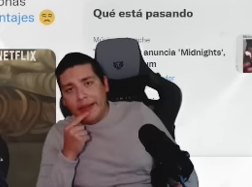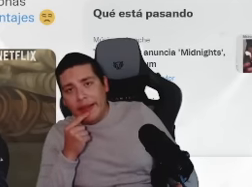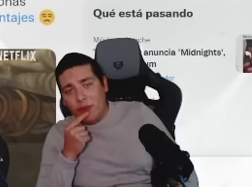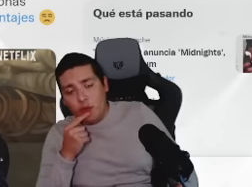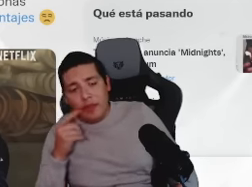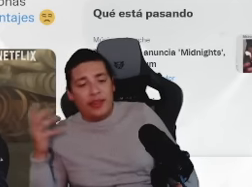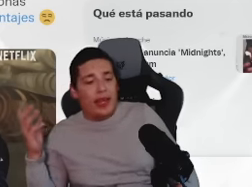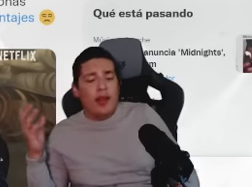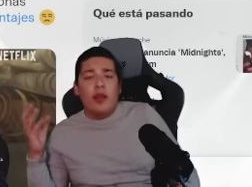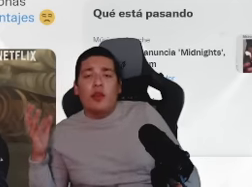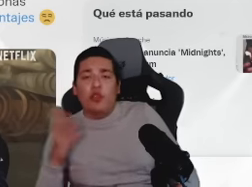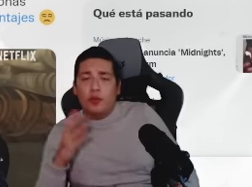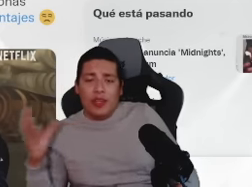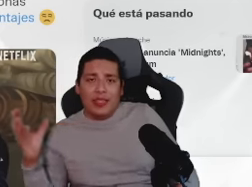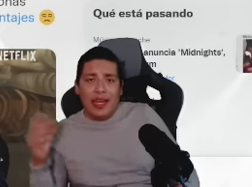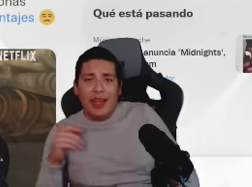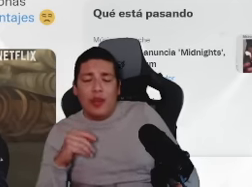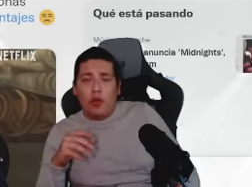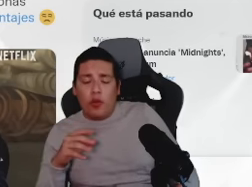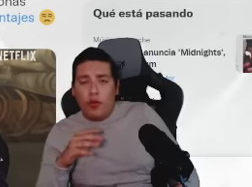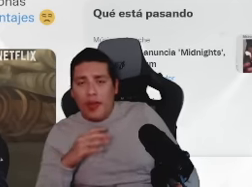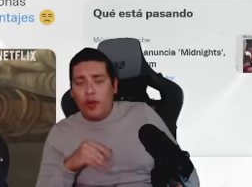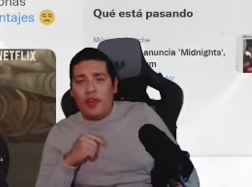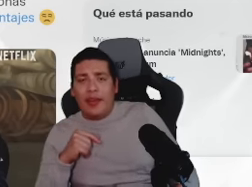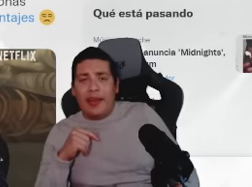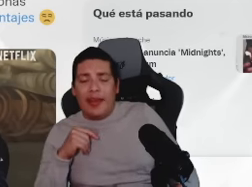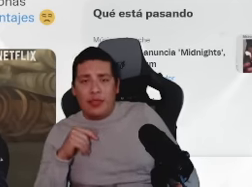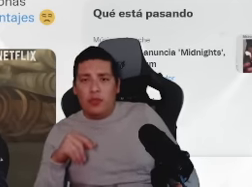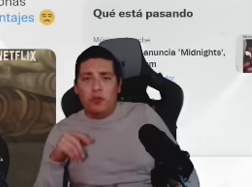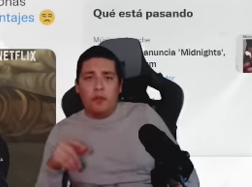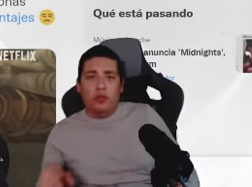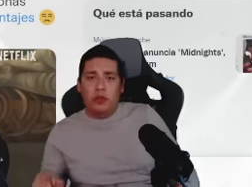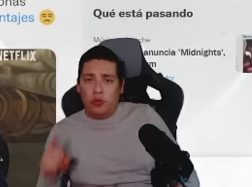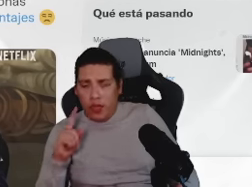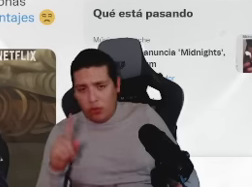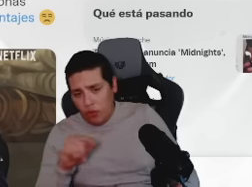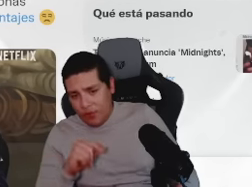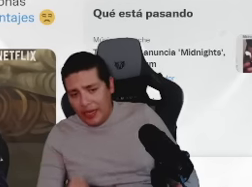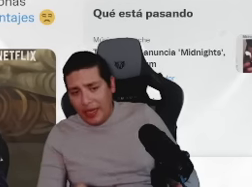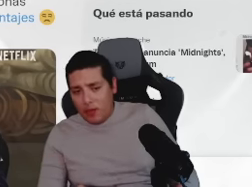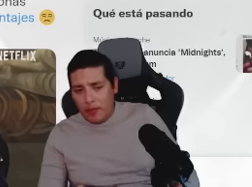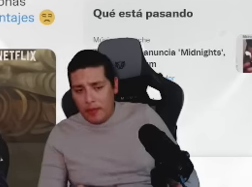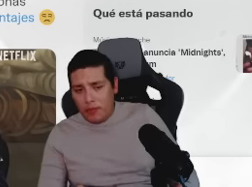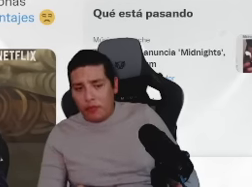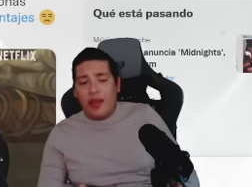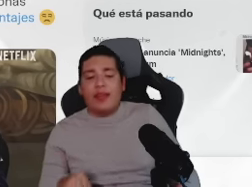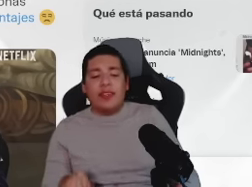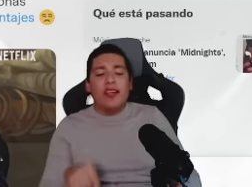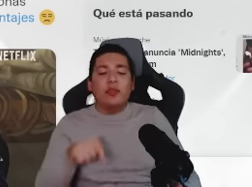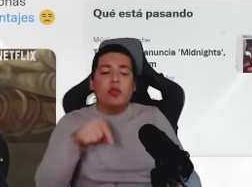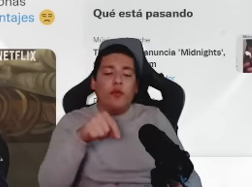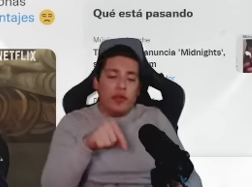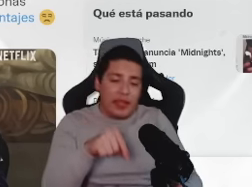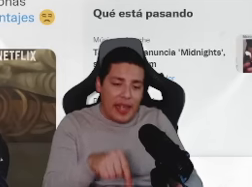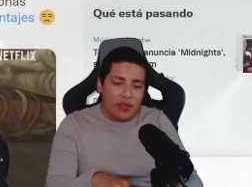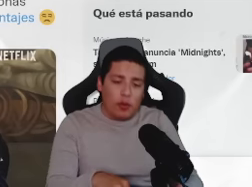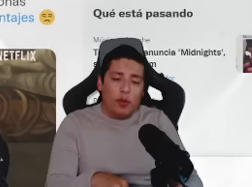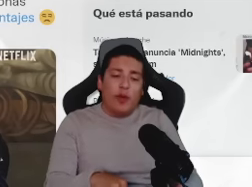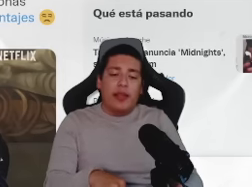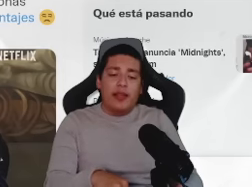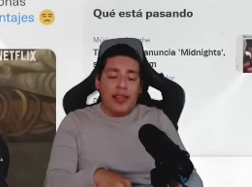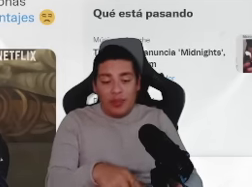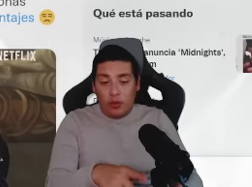en el documental nos muestra como ya lo dije hace unos momentos lo que todos los mexicanos vivimos si esto si